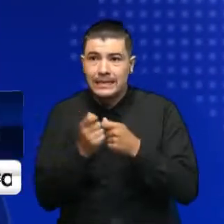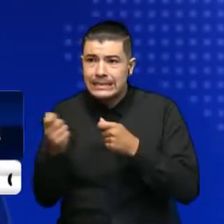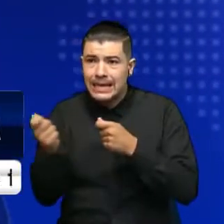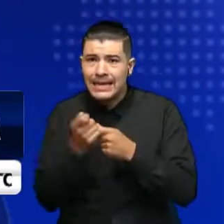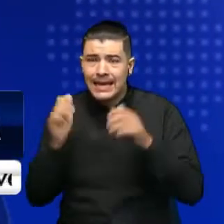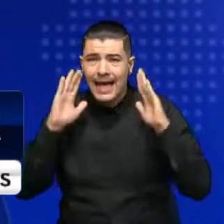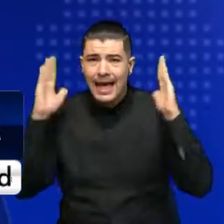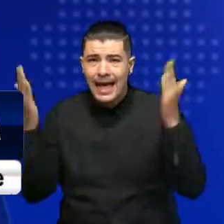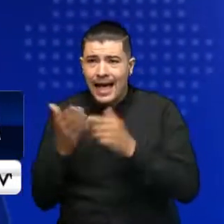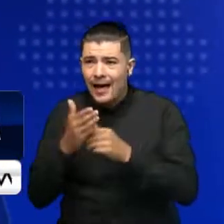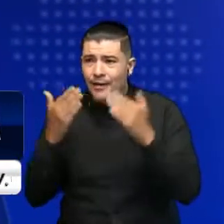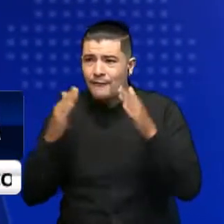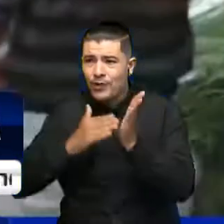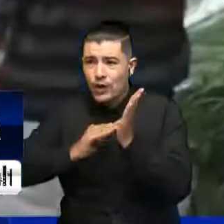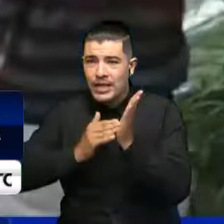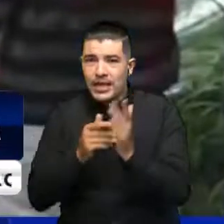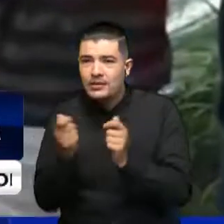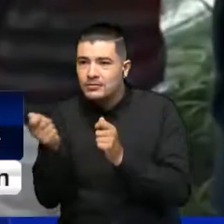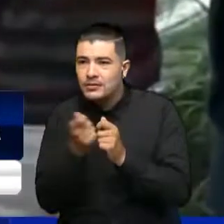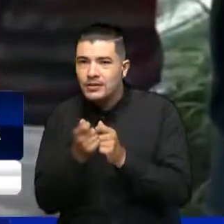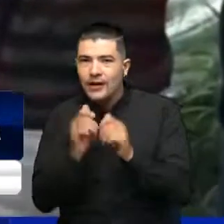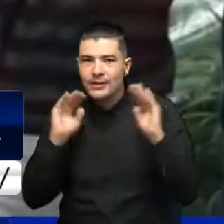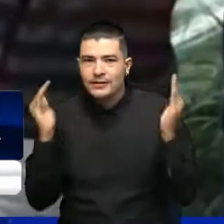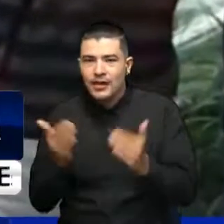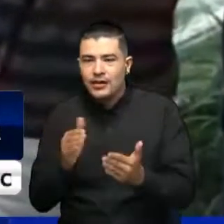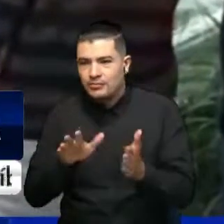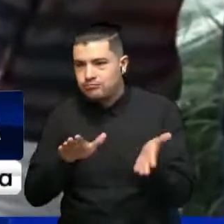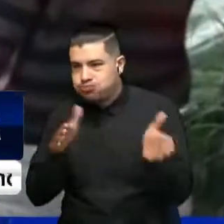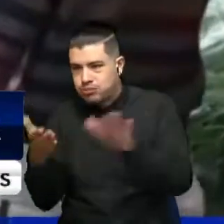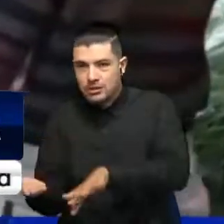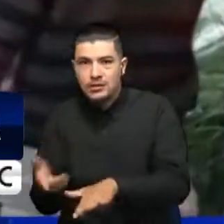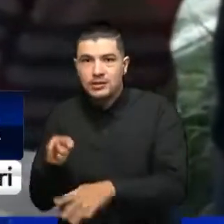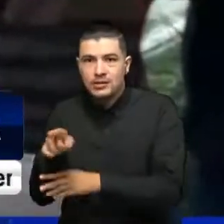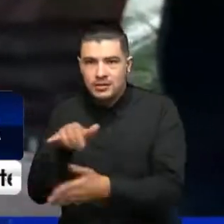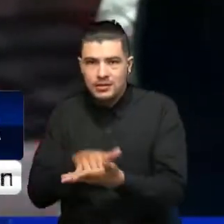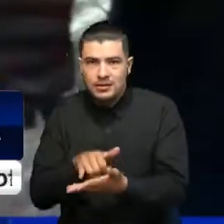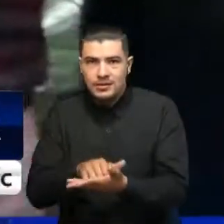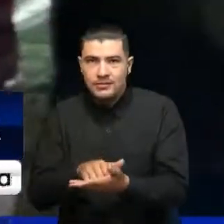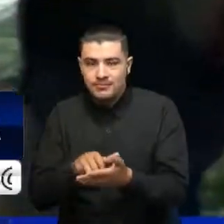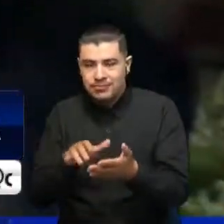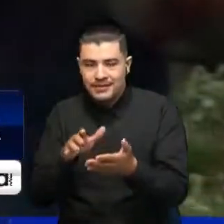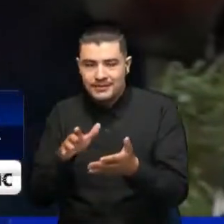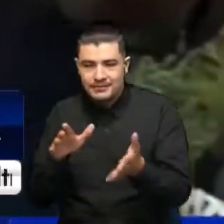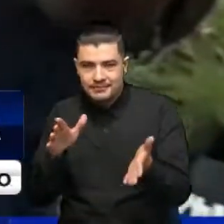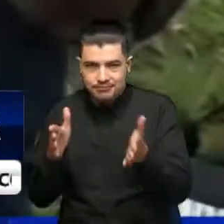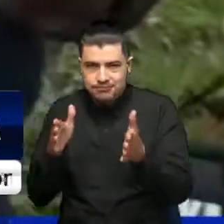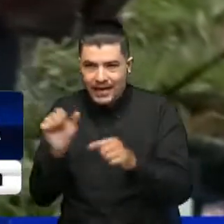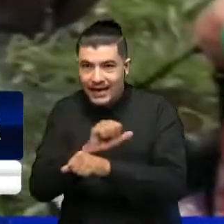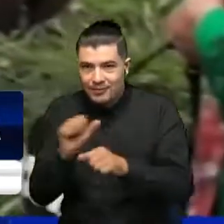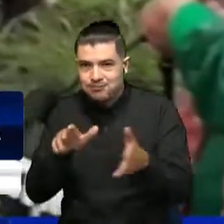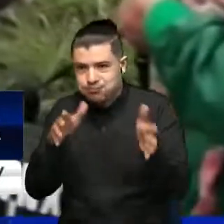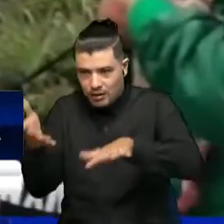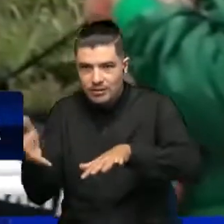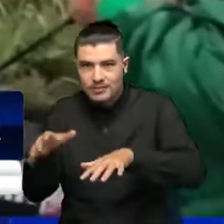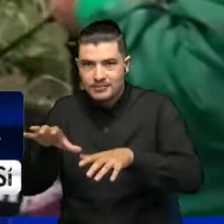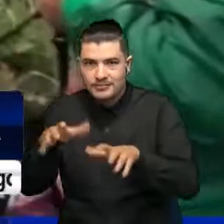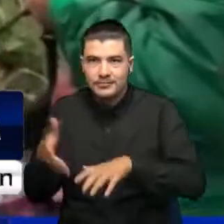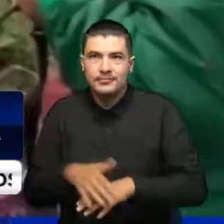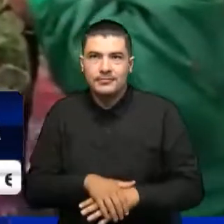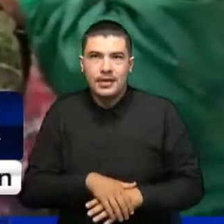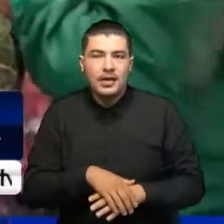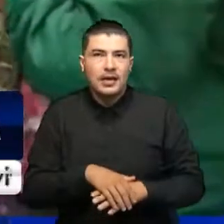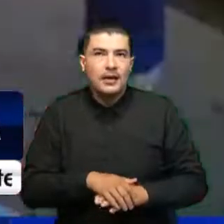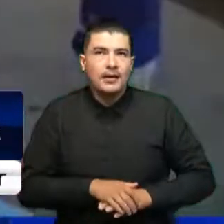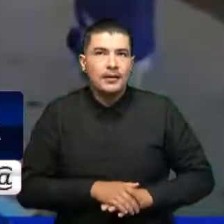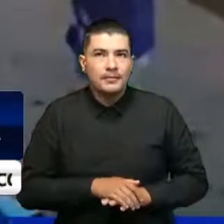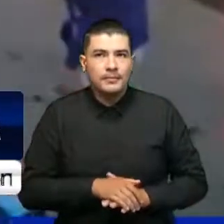Álvaro Gómez Hurtado del municipio de Florida Blanca. En el momento de este accidente solo iba el conductor, quien habría perdido el control del automotor